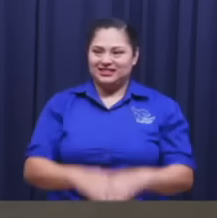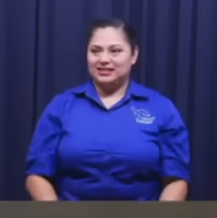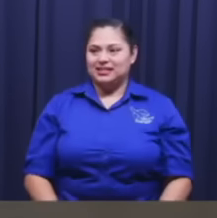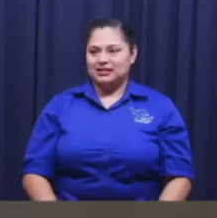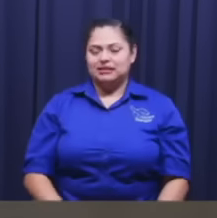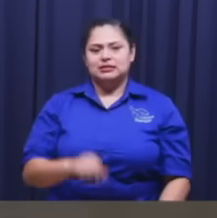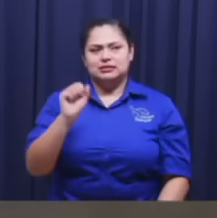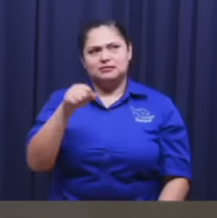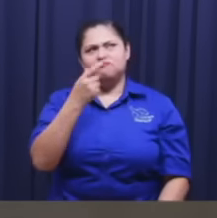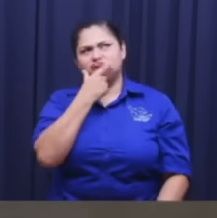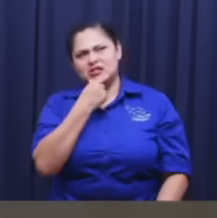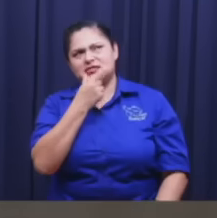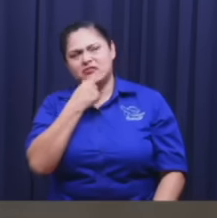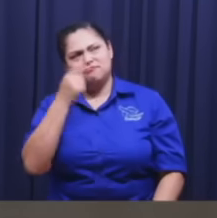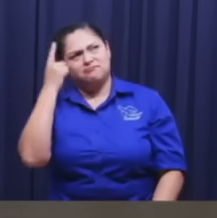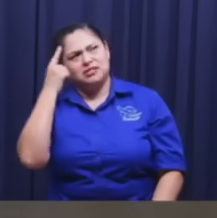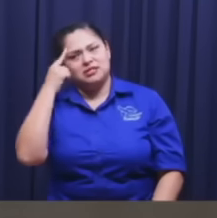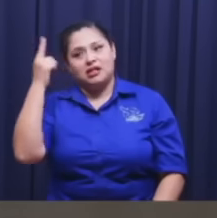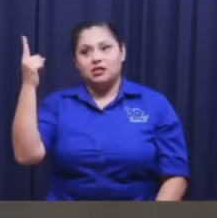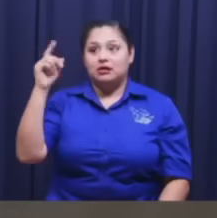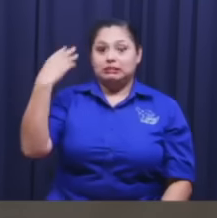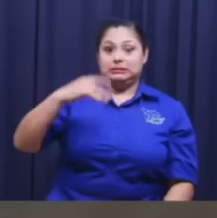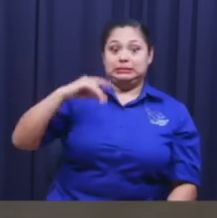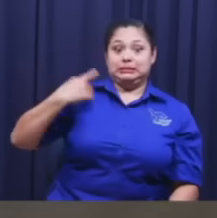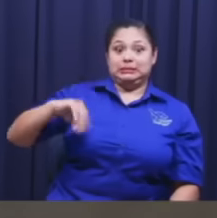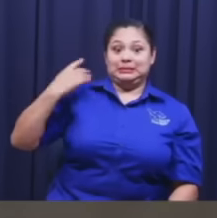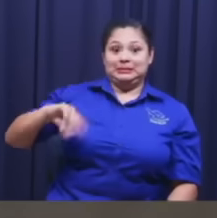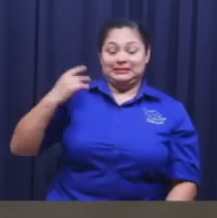Pues yo me gradué, o sea,